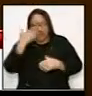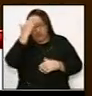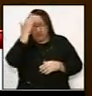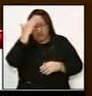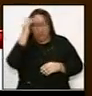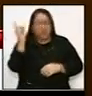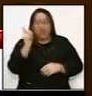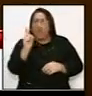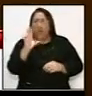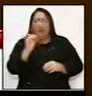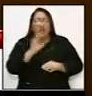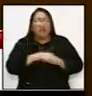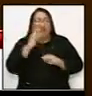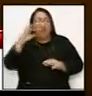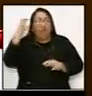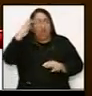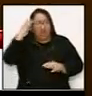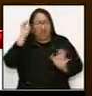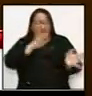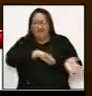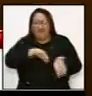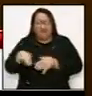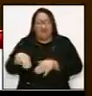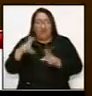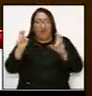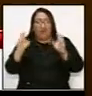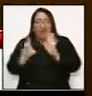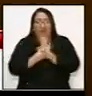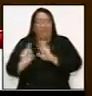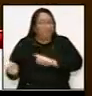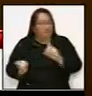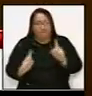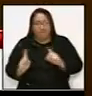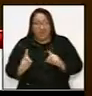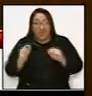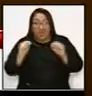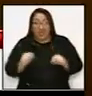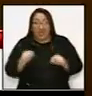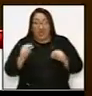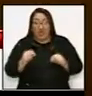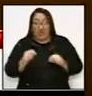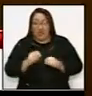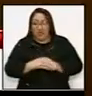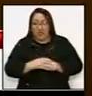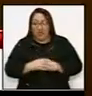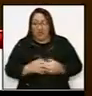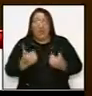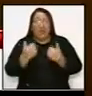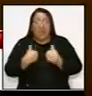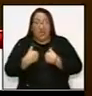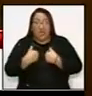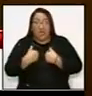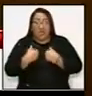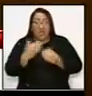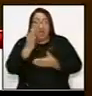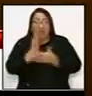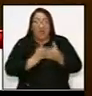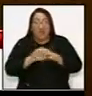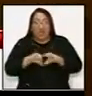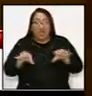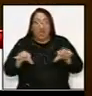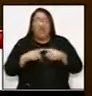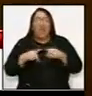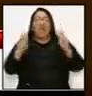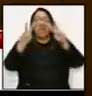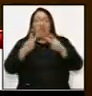aspecto político, ni tampoco en el aspecto legal. Acá tenemos a la División de Investigación